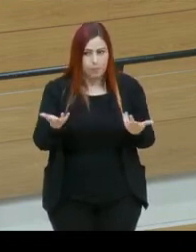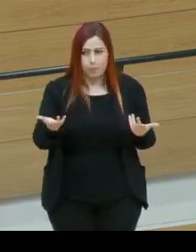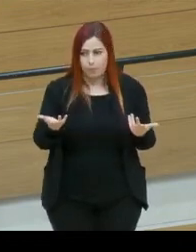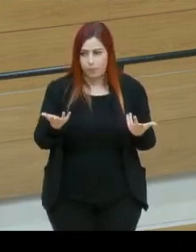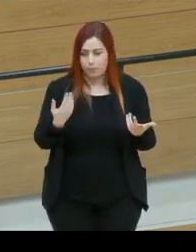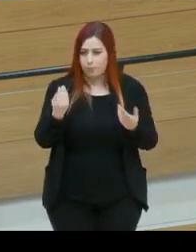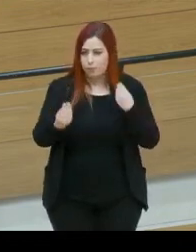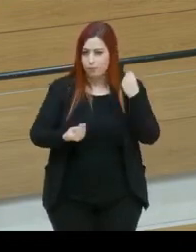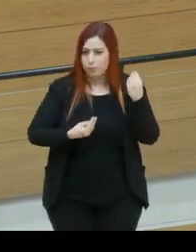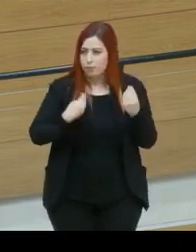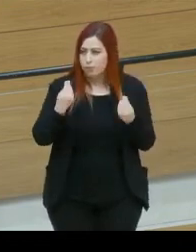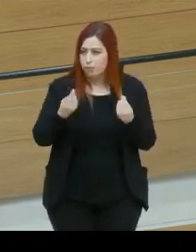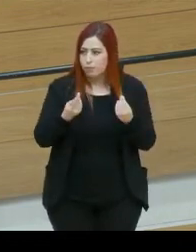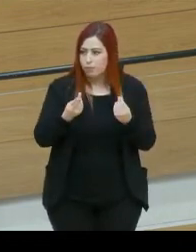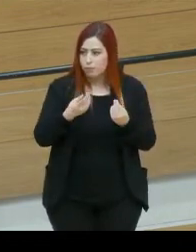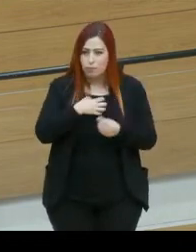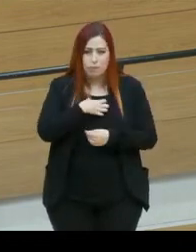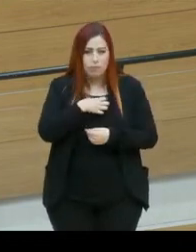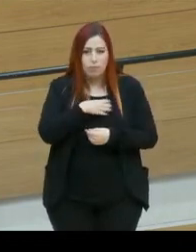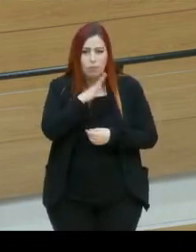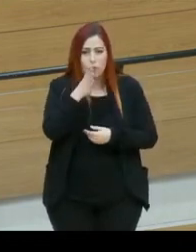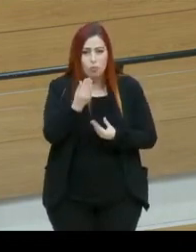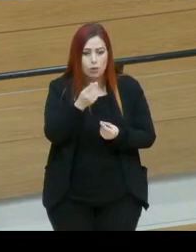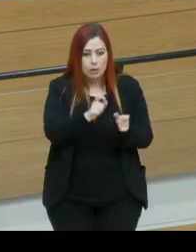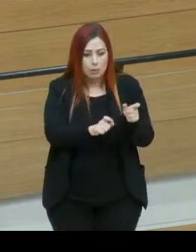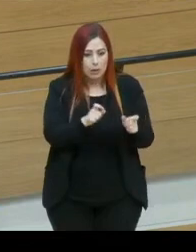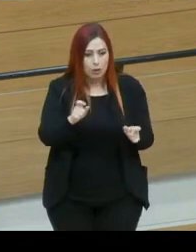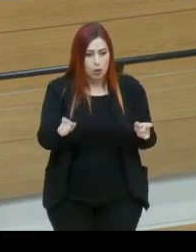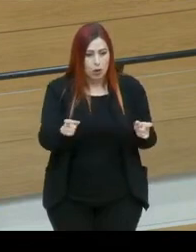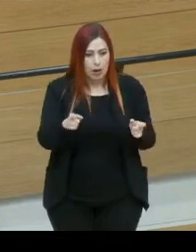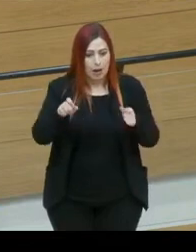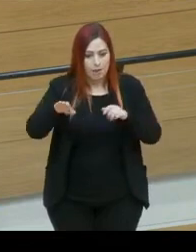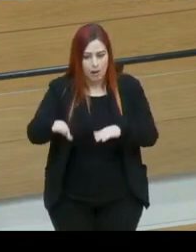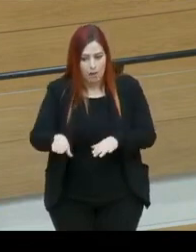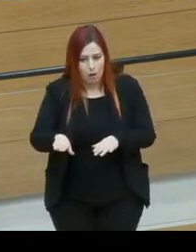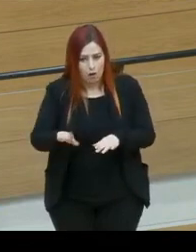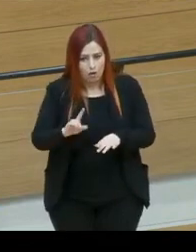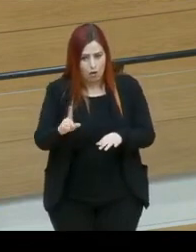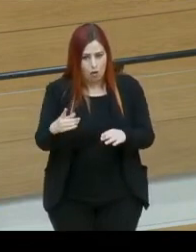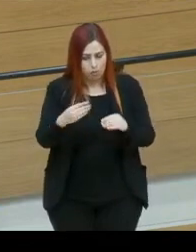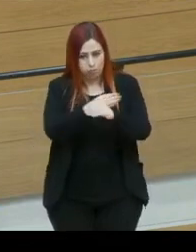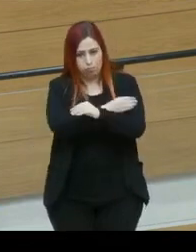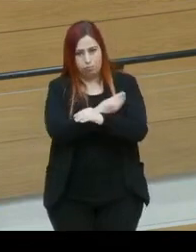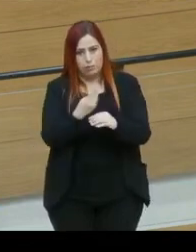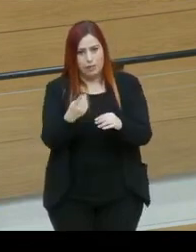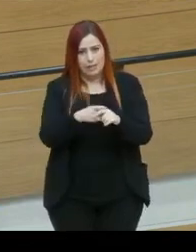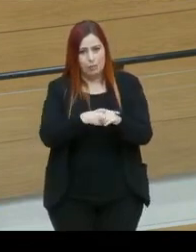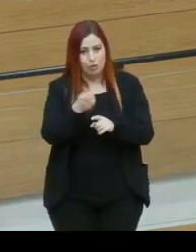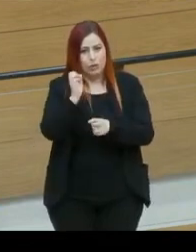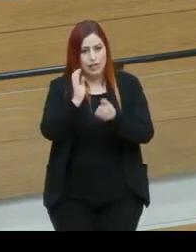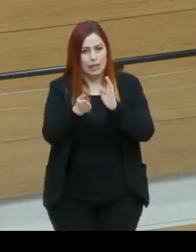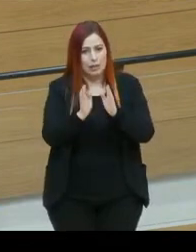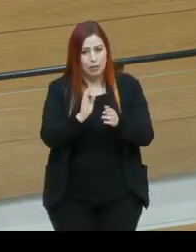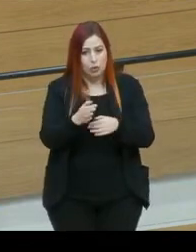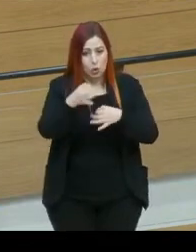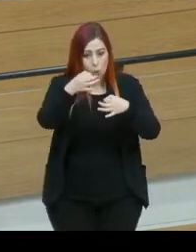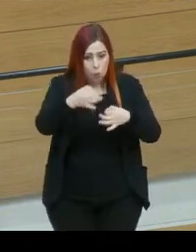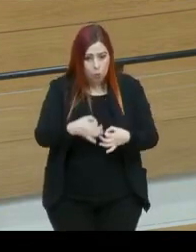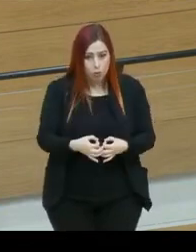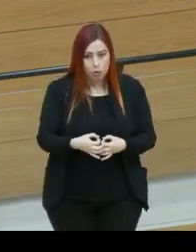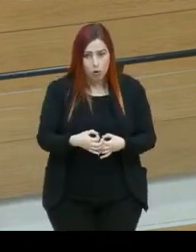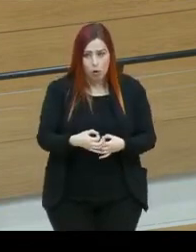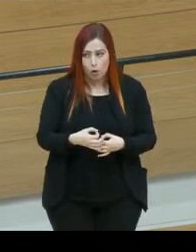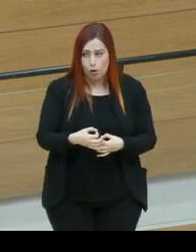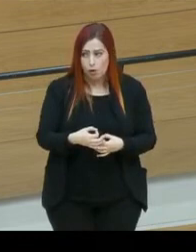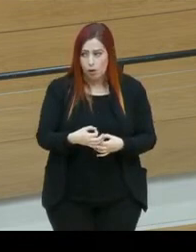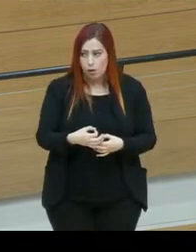pienso que no sería viable, puesto que muchas personas no estarían a favor o de acuerdo en utilizar este tipo de tratamiento justo cuando lo que quieren hacer